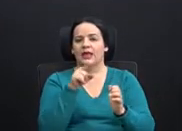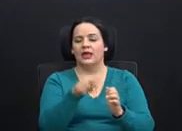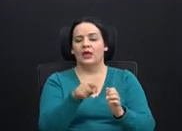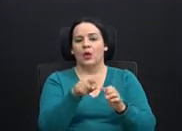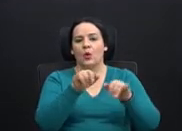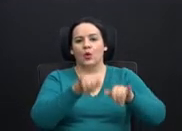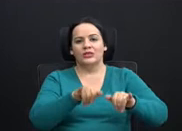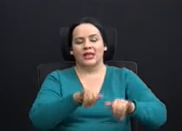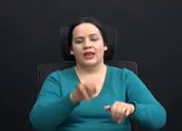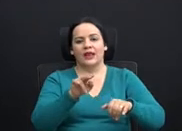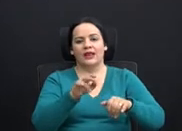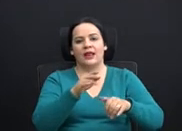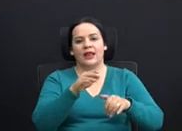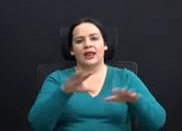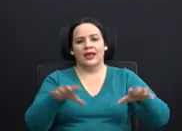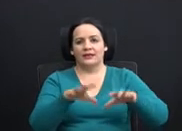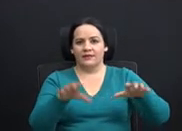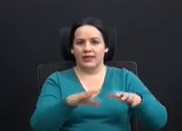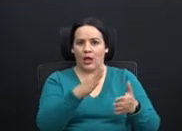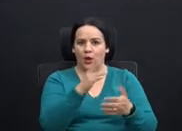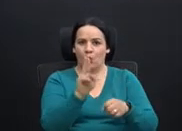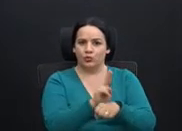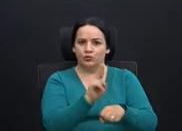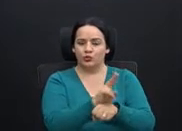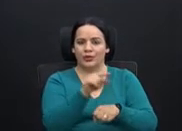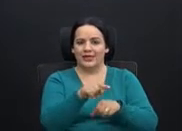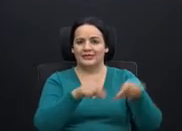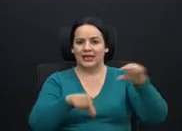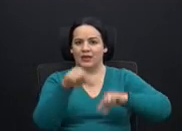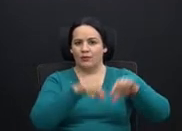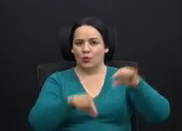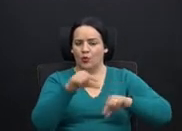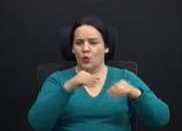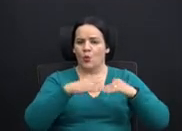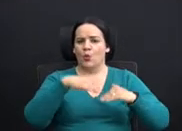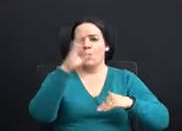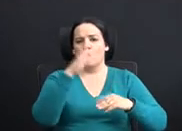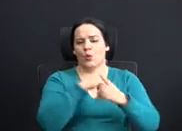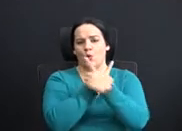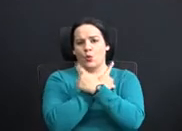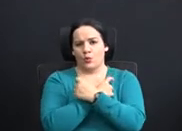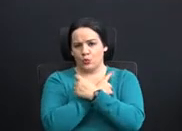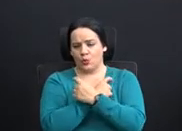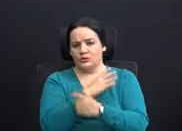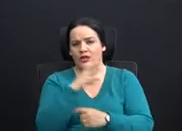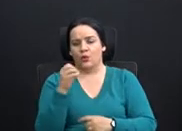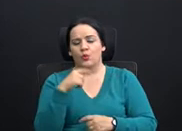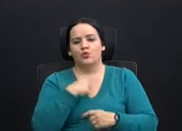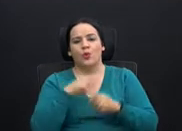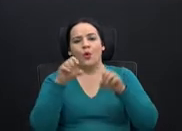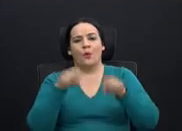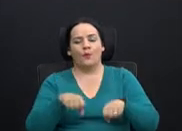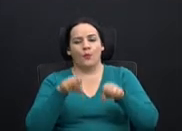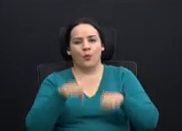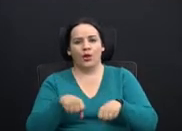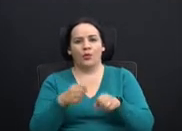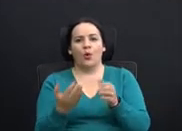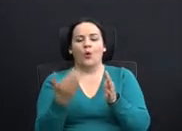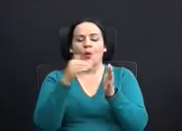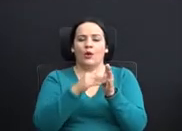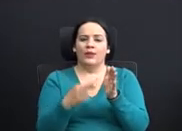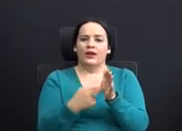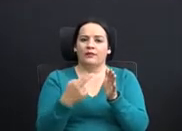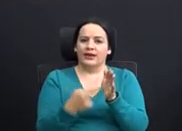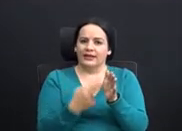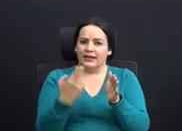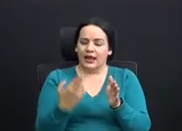uso de este químico altamente tóxico. Y en eso le puedo reiterar una vez